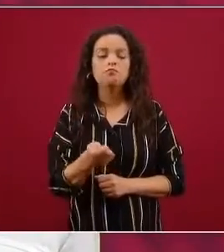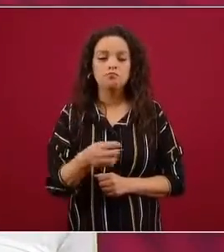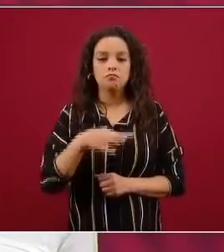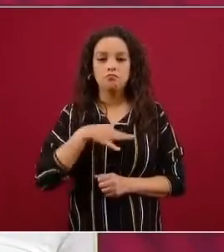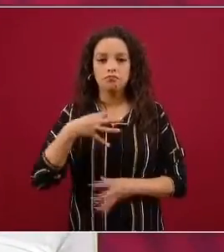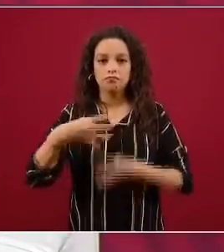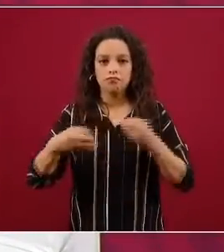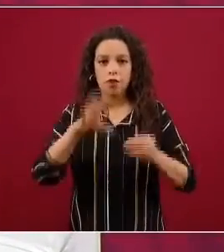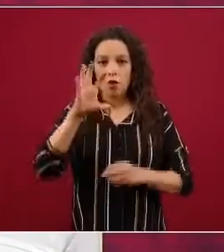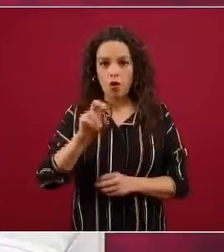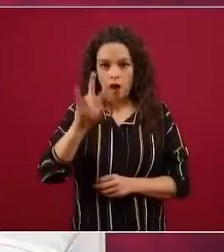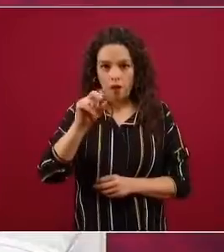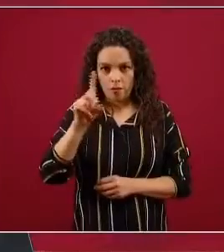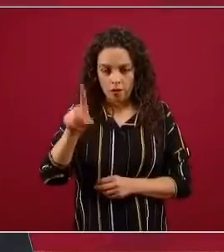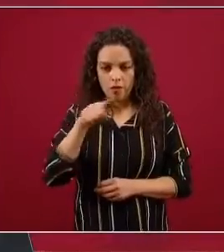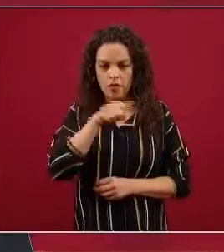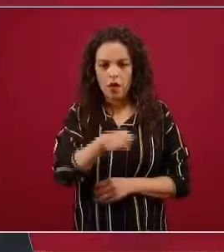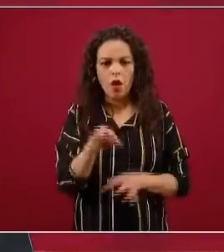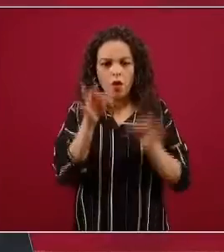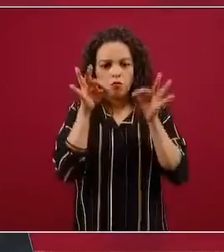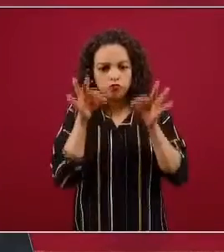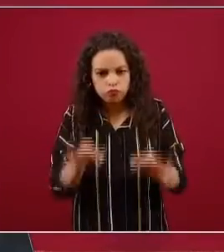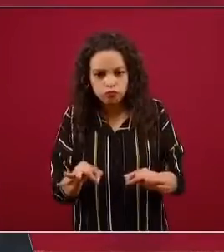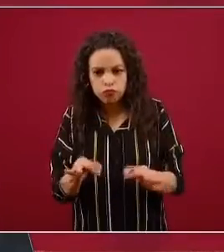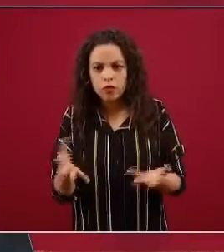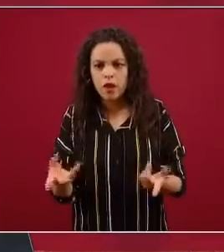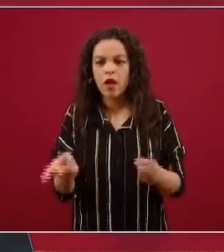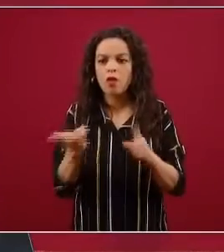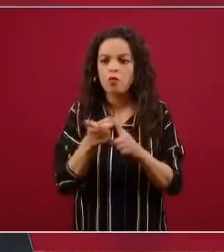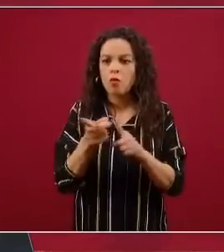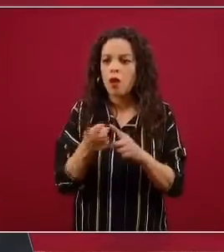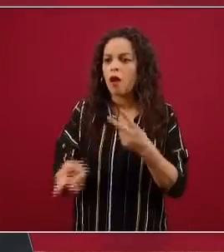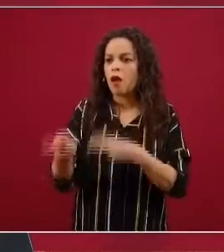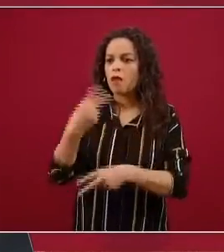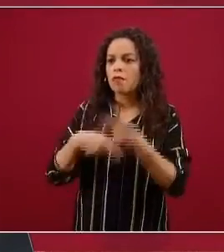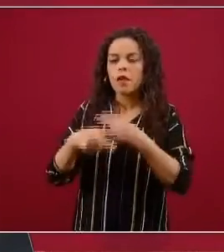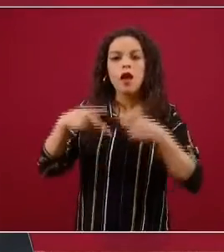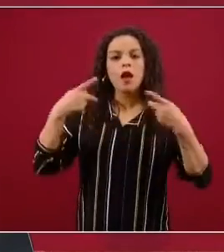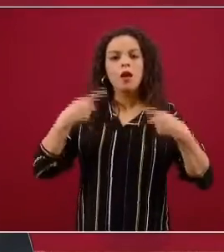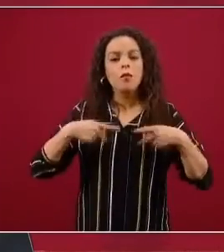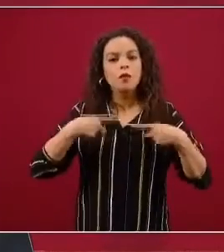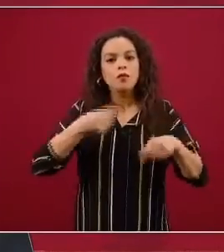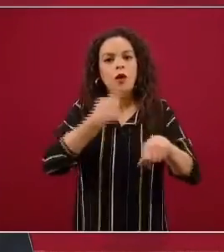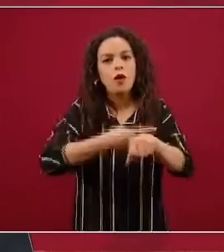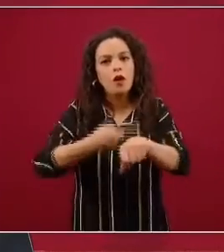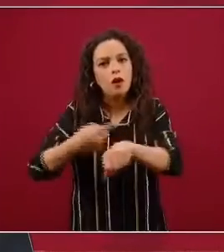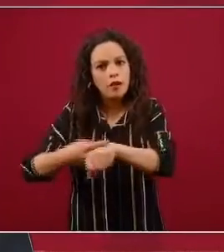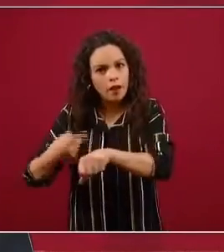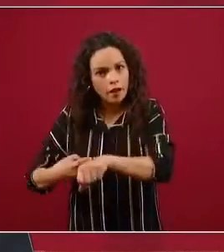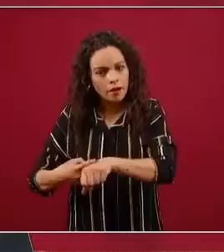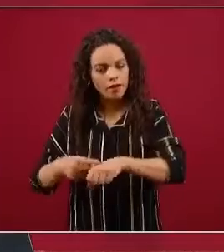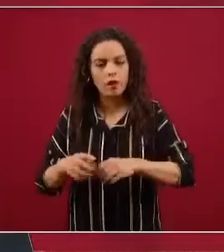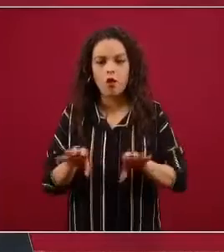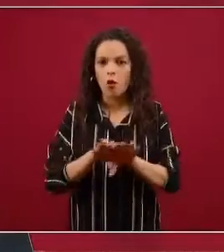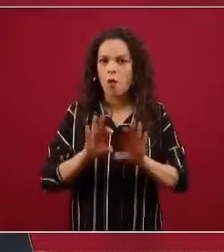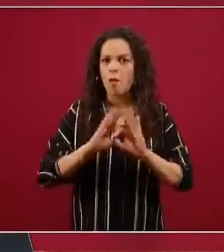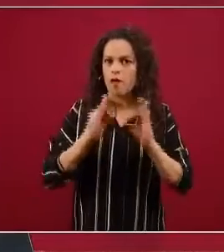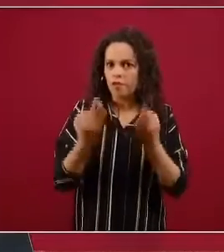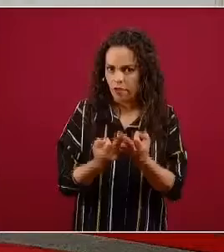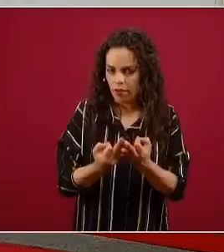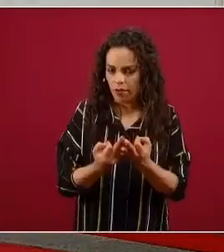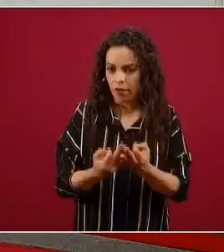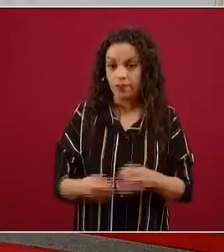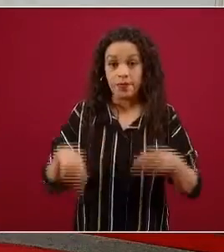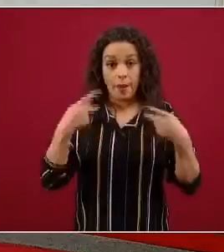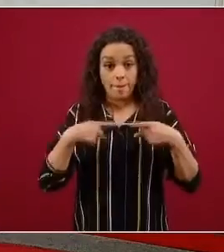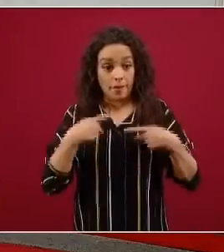¿Cuál es su representación directa? La ocurrencia de enfermedad en personas. Y las personas, como lo acabo de comentar,